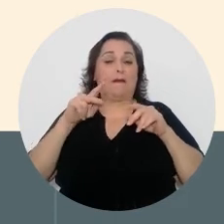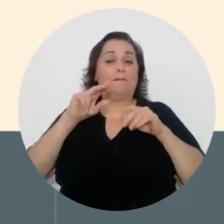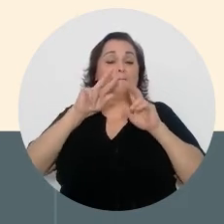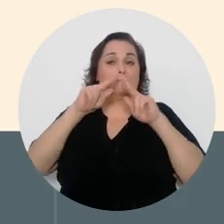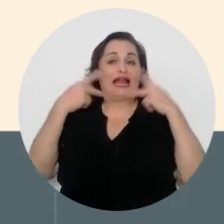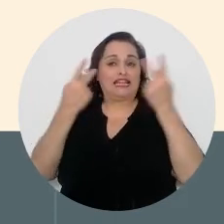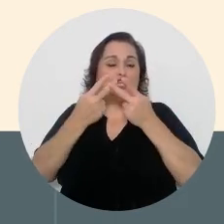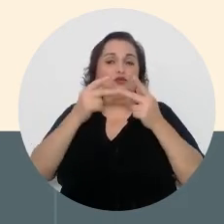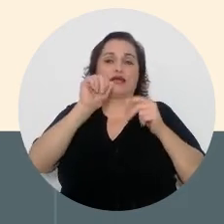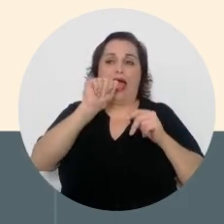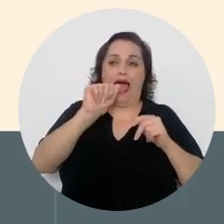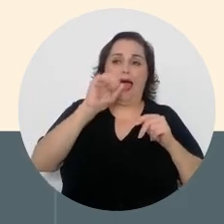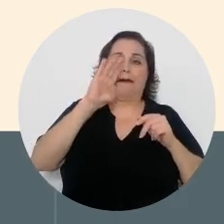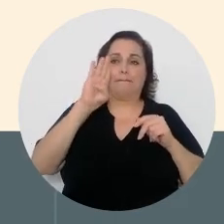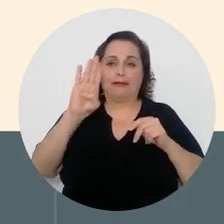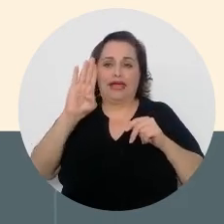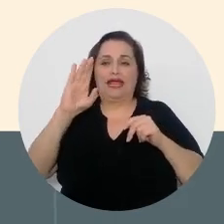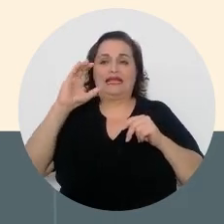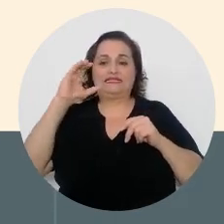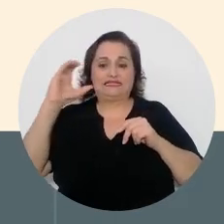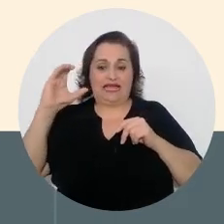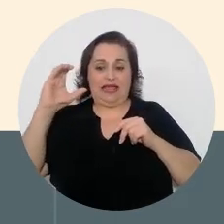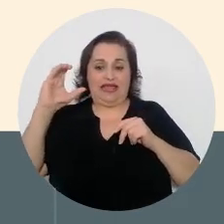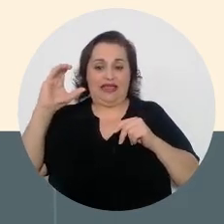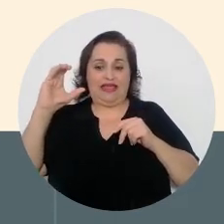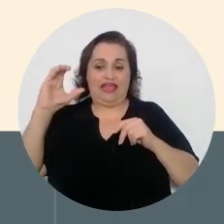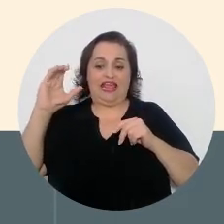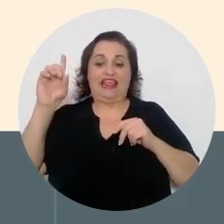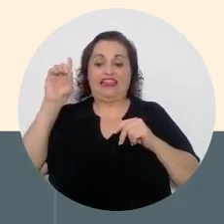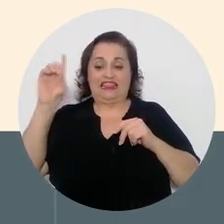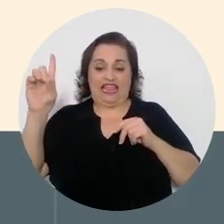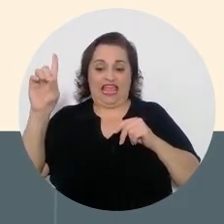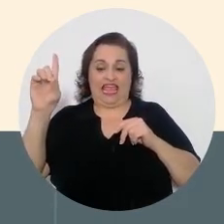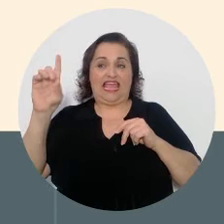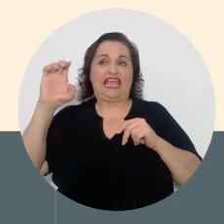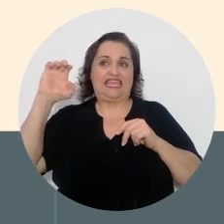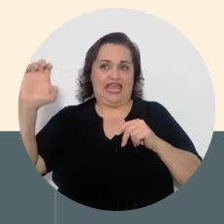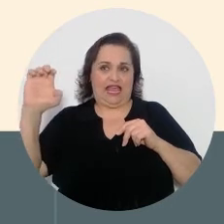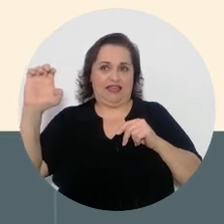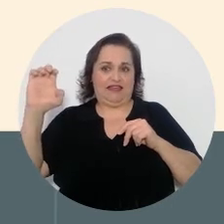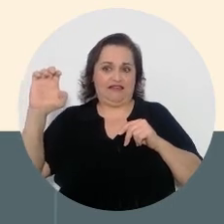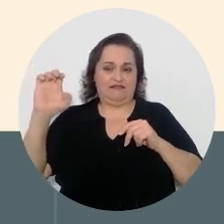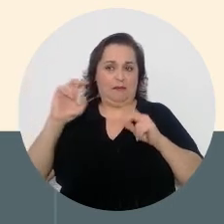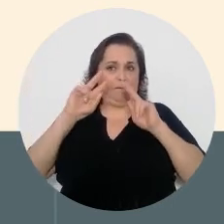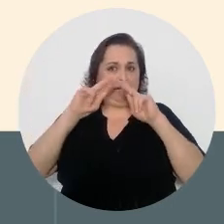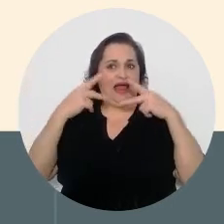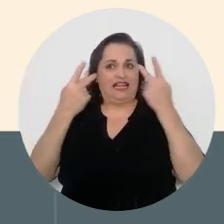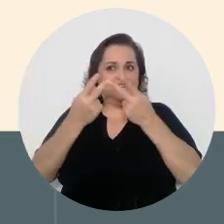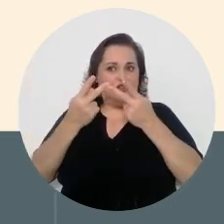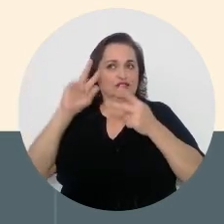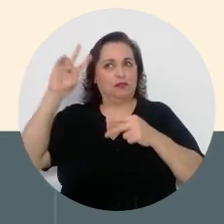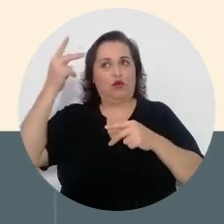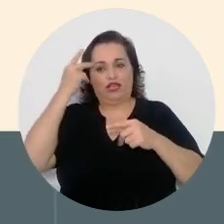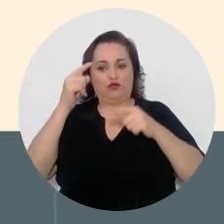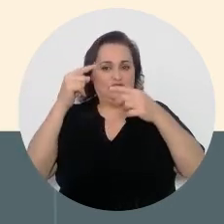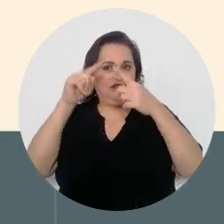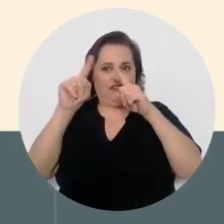sino que vamos a tener el partido A, partido B, partido C, partido D y partido